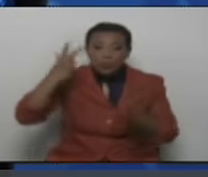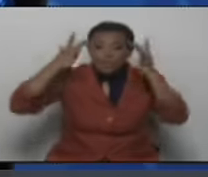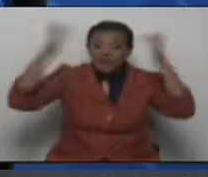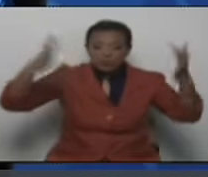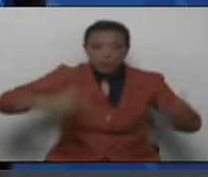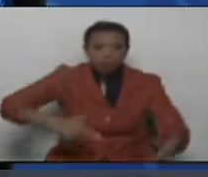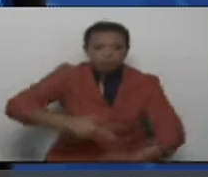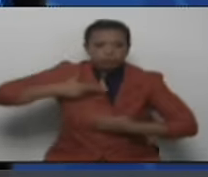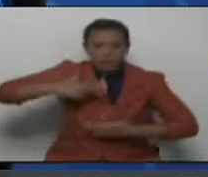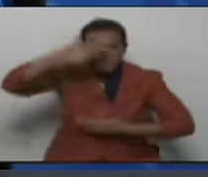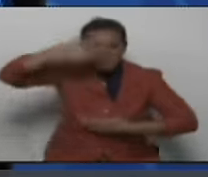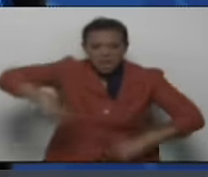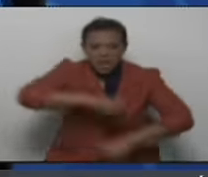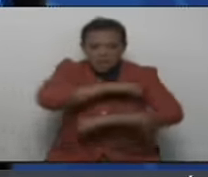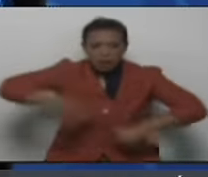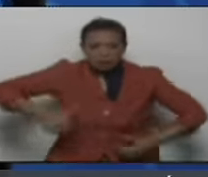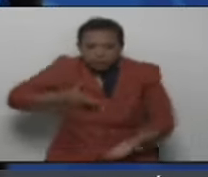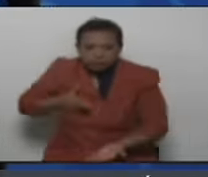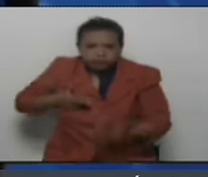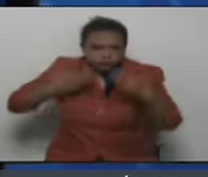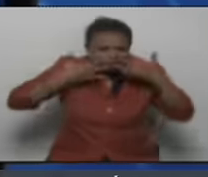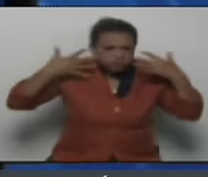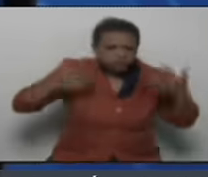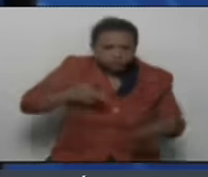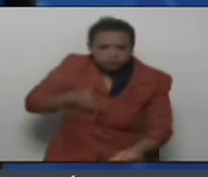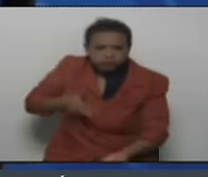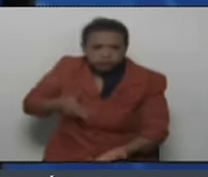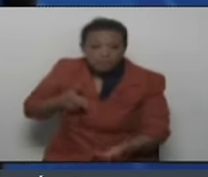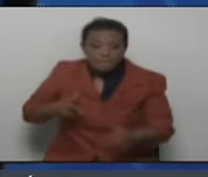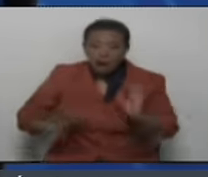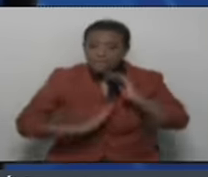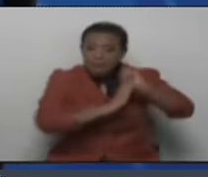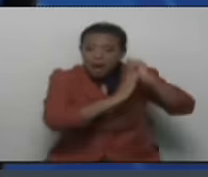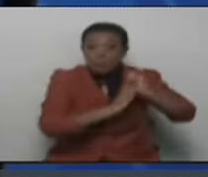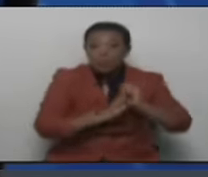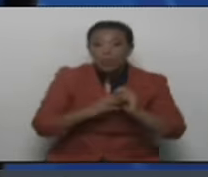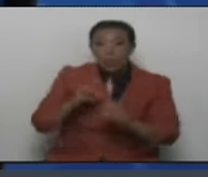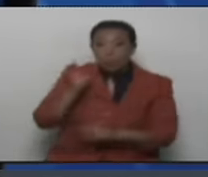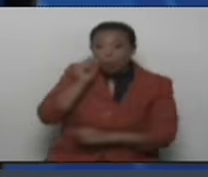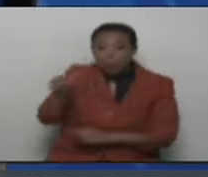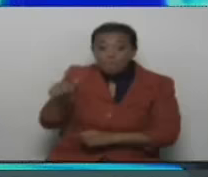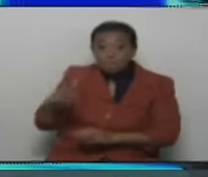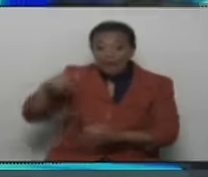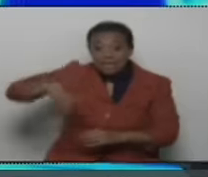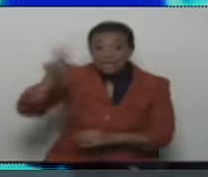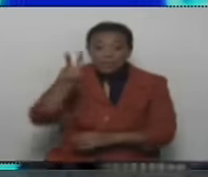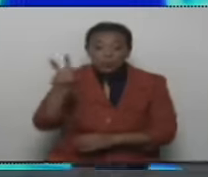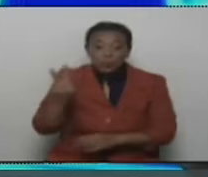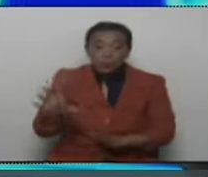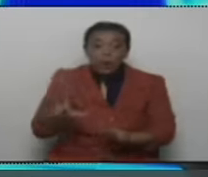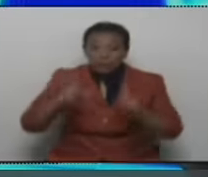operador especial. Militar activo de Estados Unidos al mando de esta operación. Navy SEAL